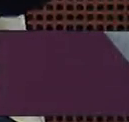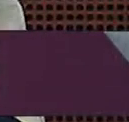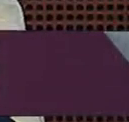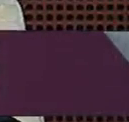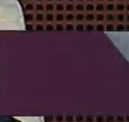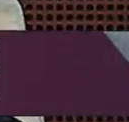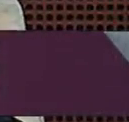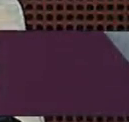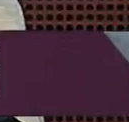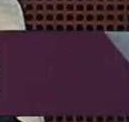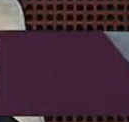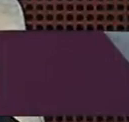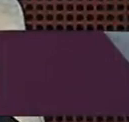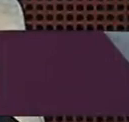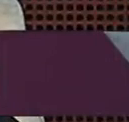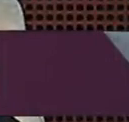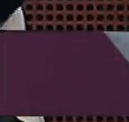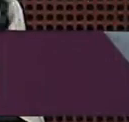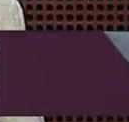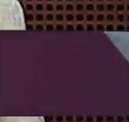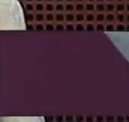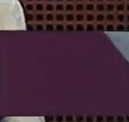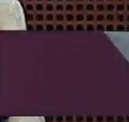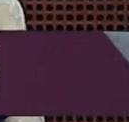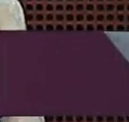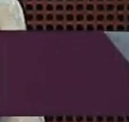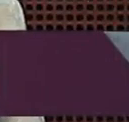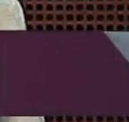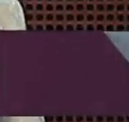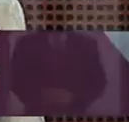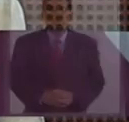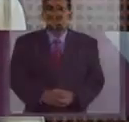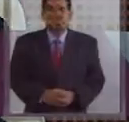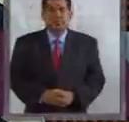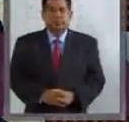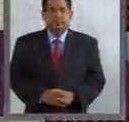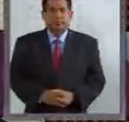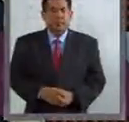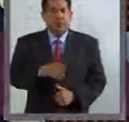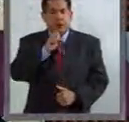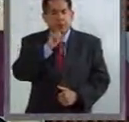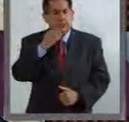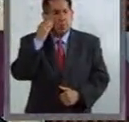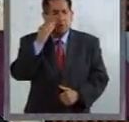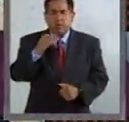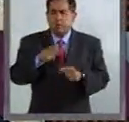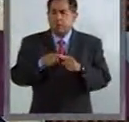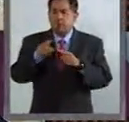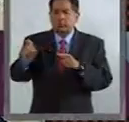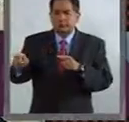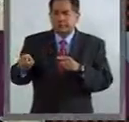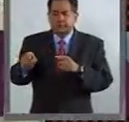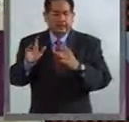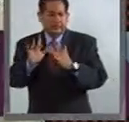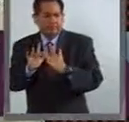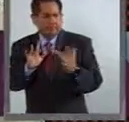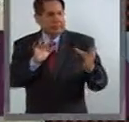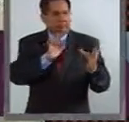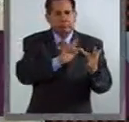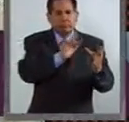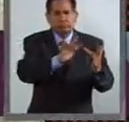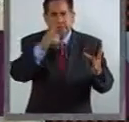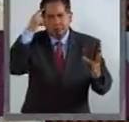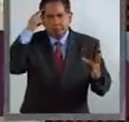mismo tiempo en la oficina puede estar emitiéndose un boletín, y al mismo tiempo nuestros operadores pueden estar en nuestros distritos. Es decir,